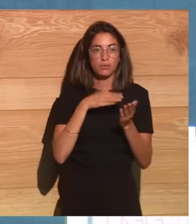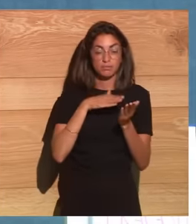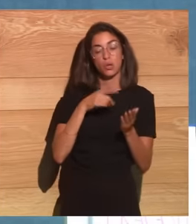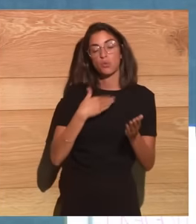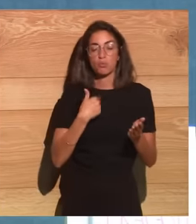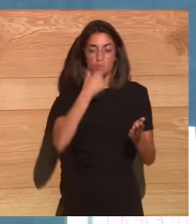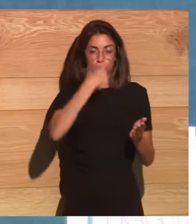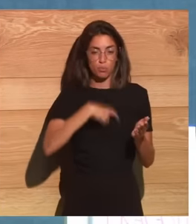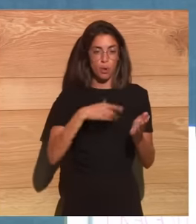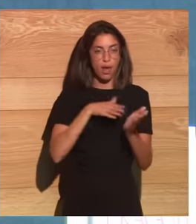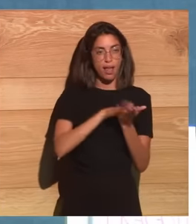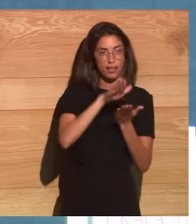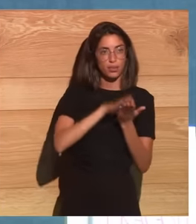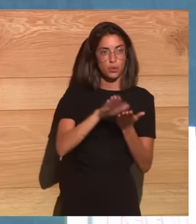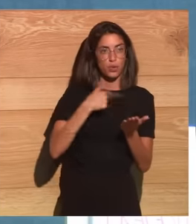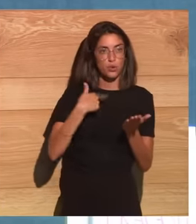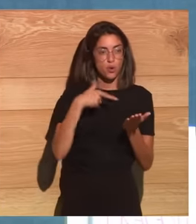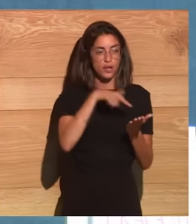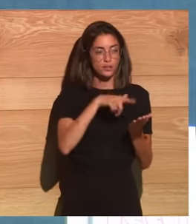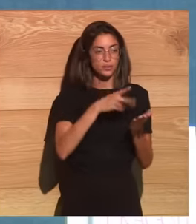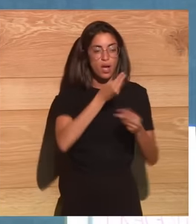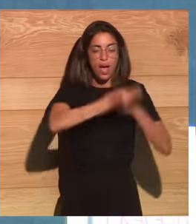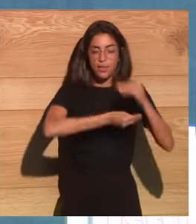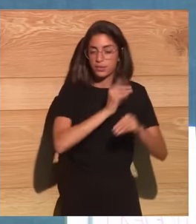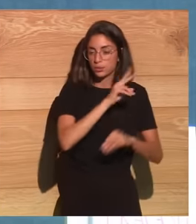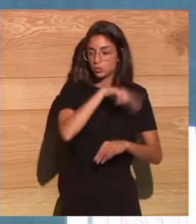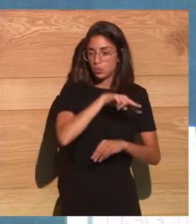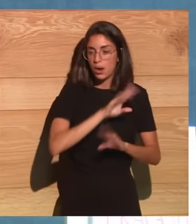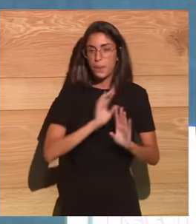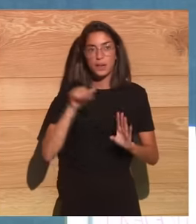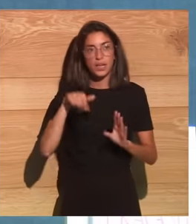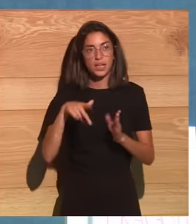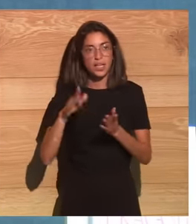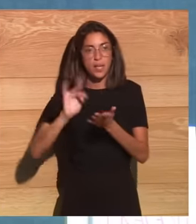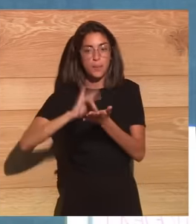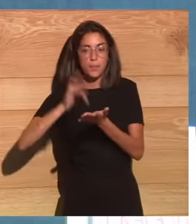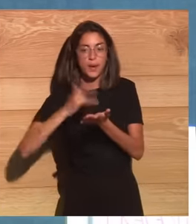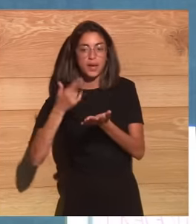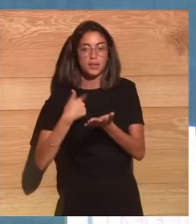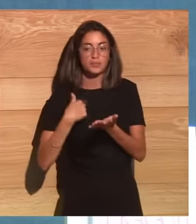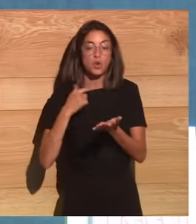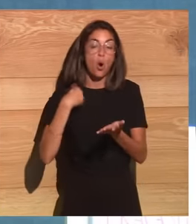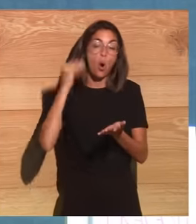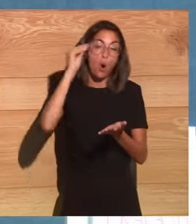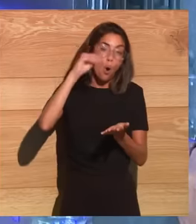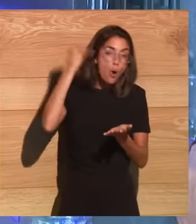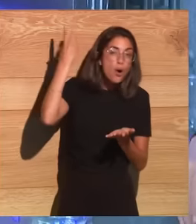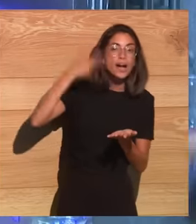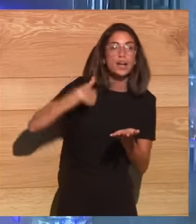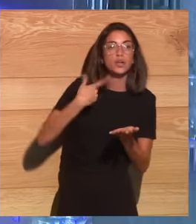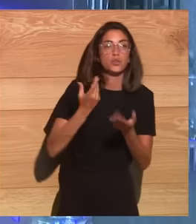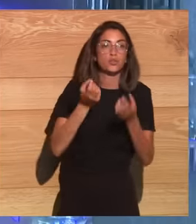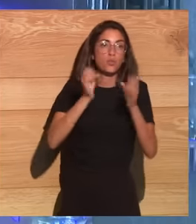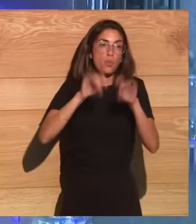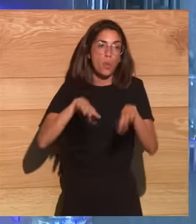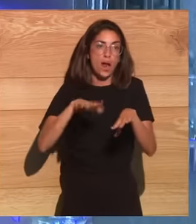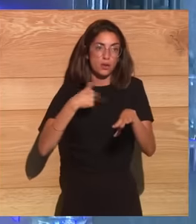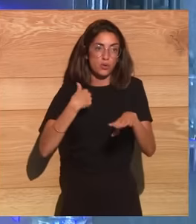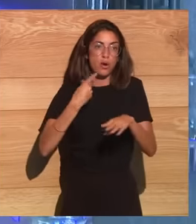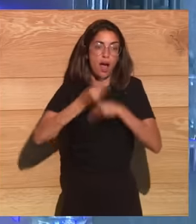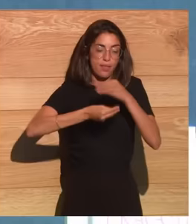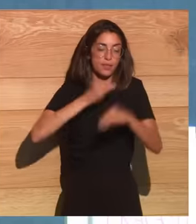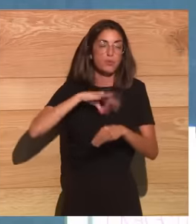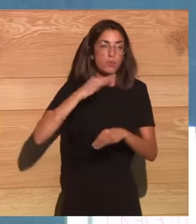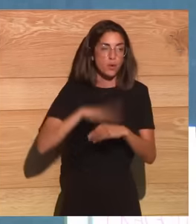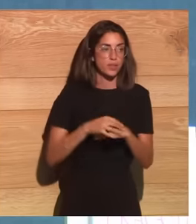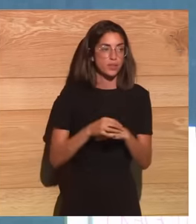esto yo no lo habría hecho, y este se ha sacado de repente dos páginas que ojalá yo pudiera hacer lo mío en mis novelas. No. Y Javi lo que piensa es,